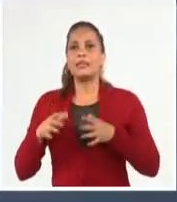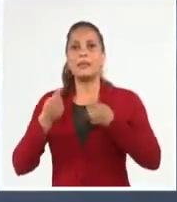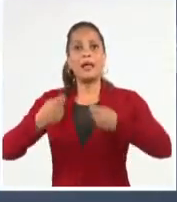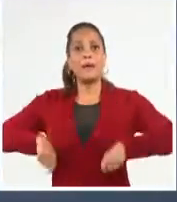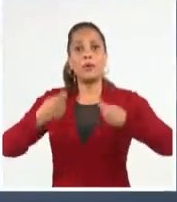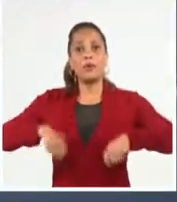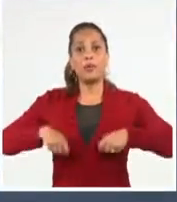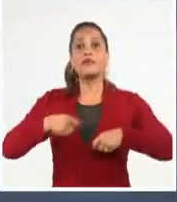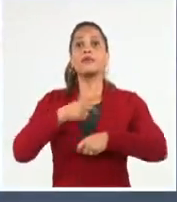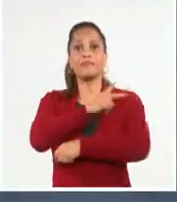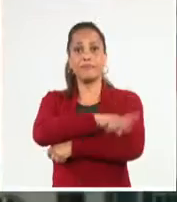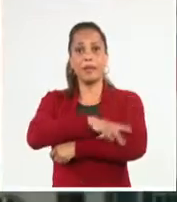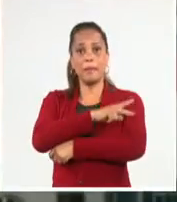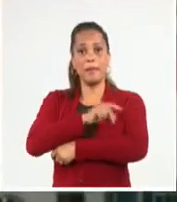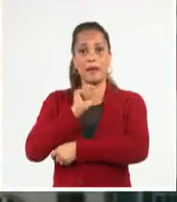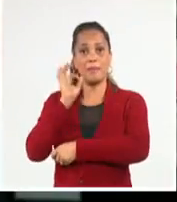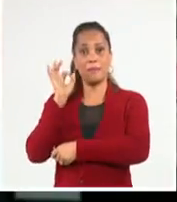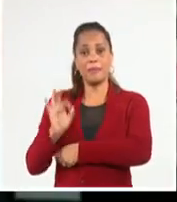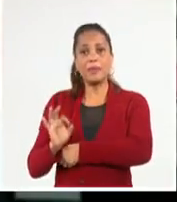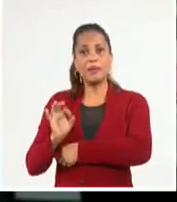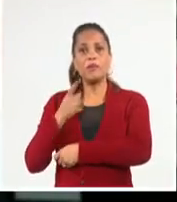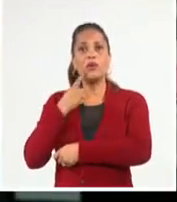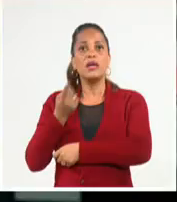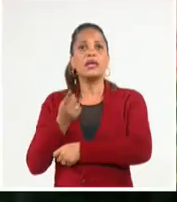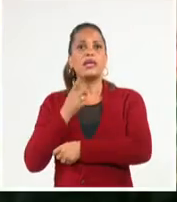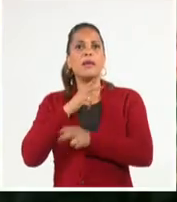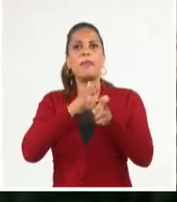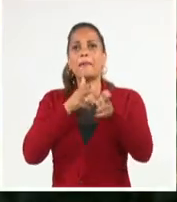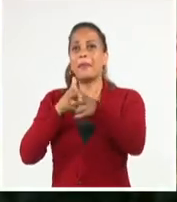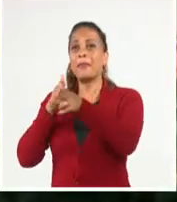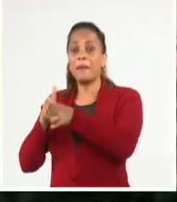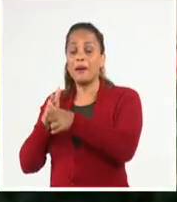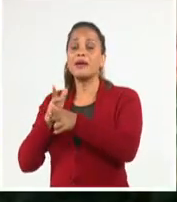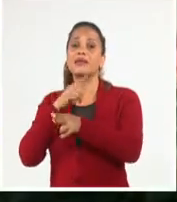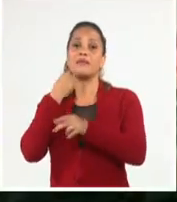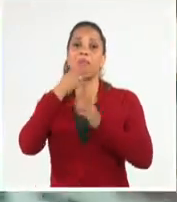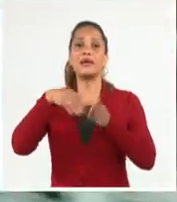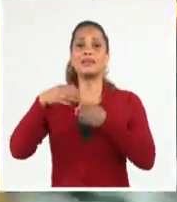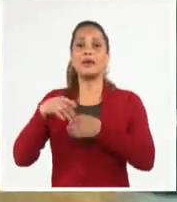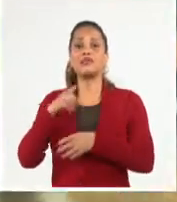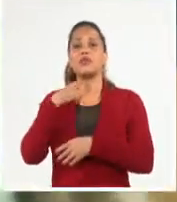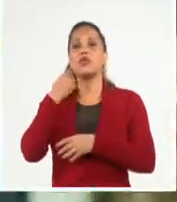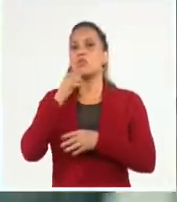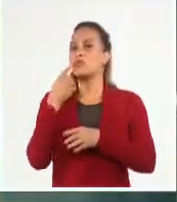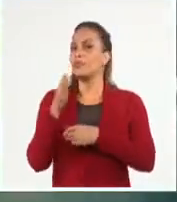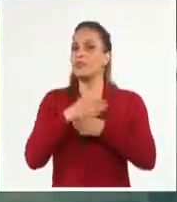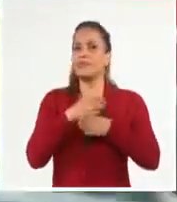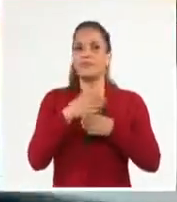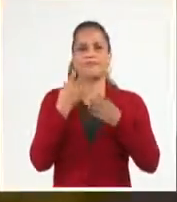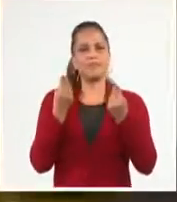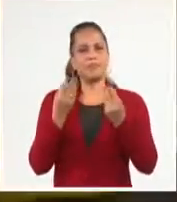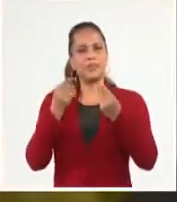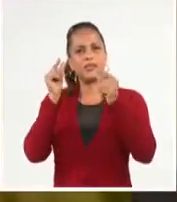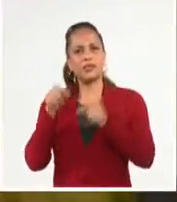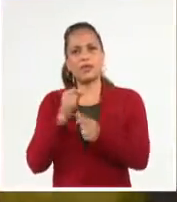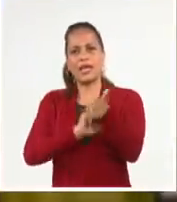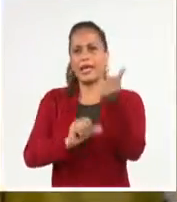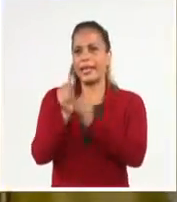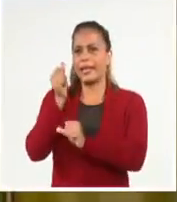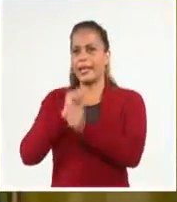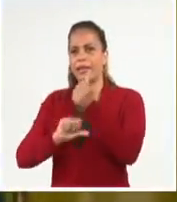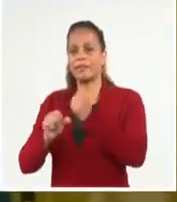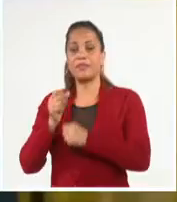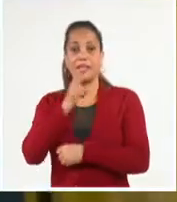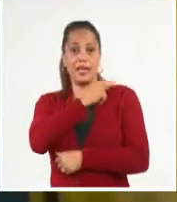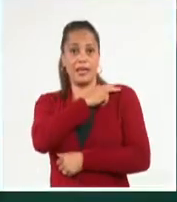del país centroasiático hasta atentados que dejaron más soldados y civiles muertos y heridos. El jefe de